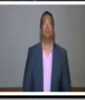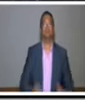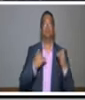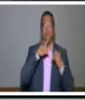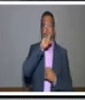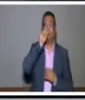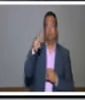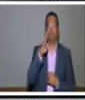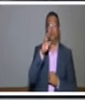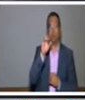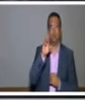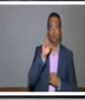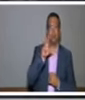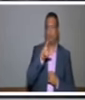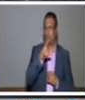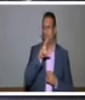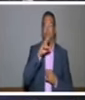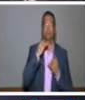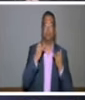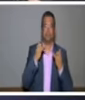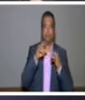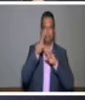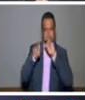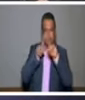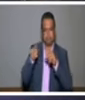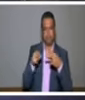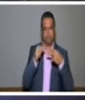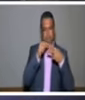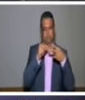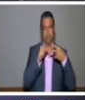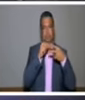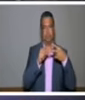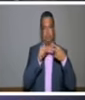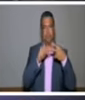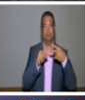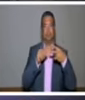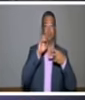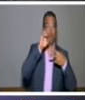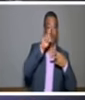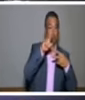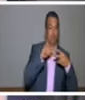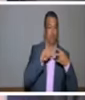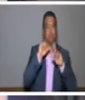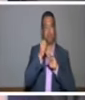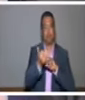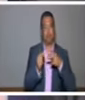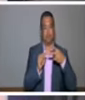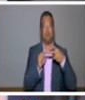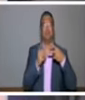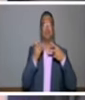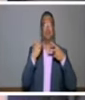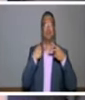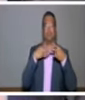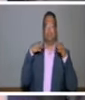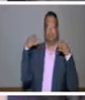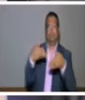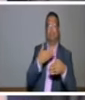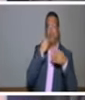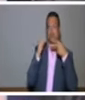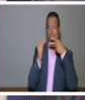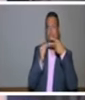David Bernier sobre estos temas, educación y ambiente. Gracias, Carmen. Yo quisiera, de hecho, enfocarme en ambiente, que no lo hemos tocado en este